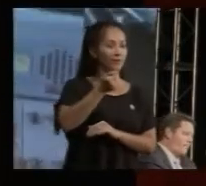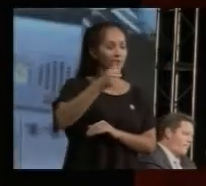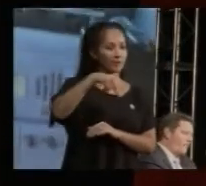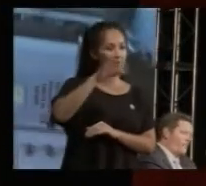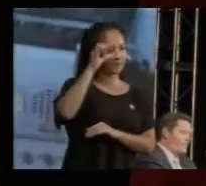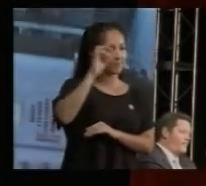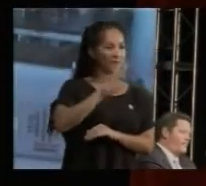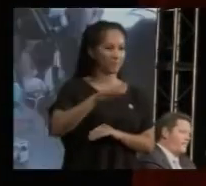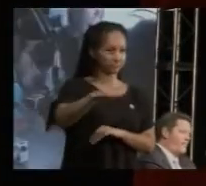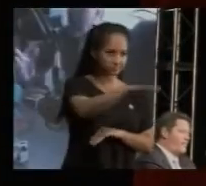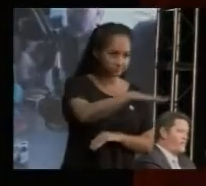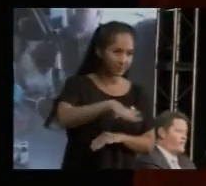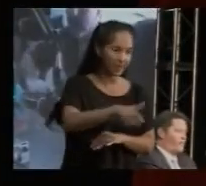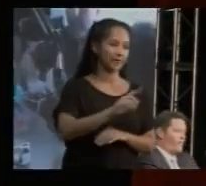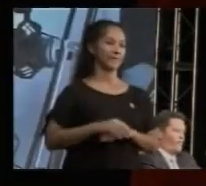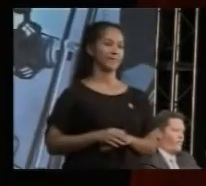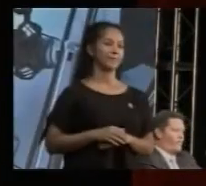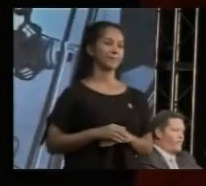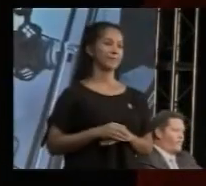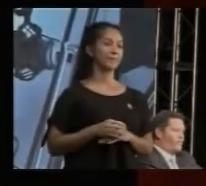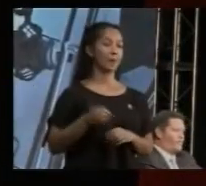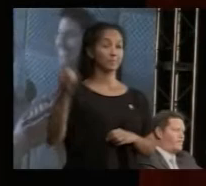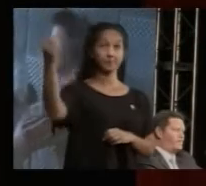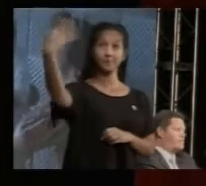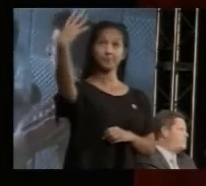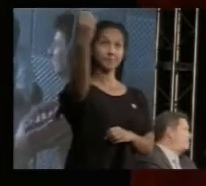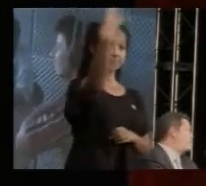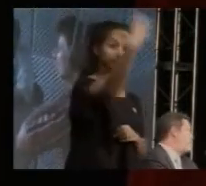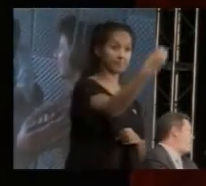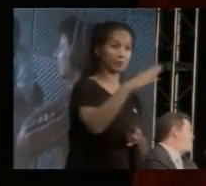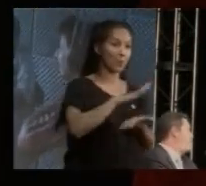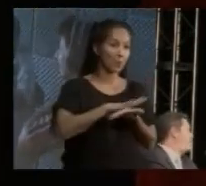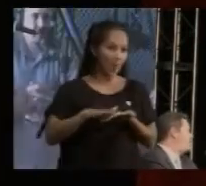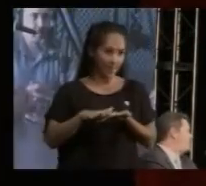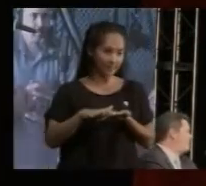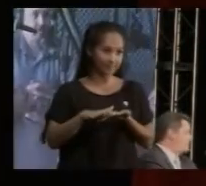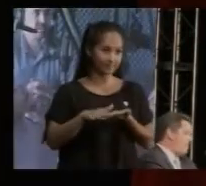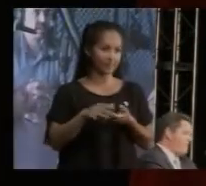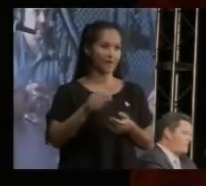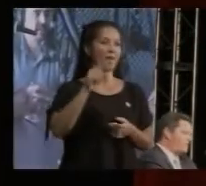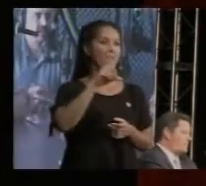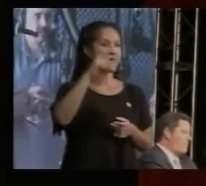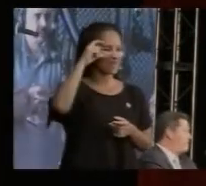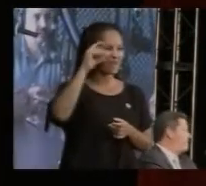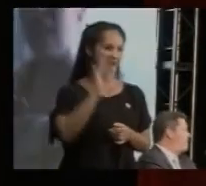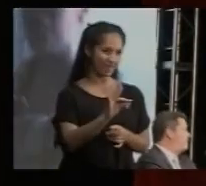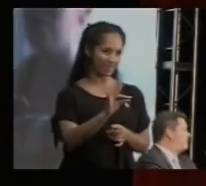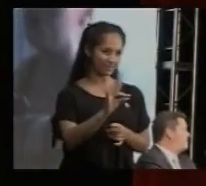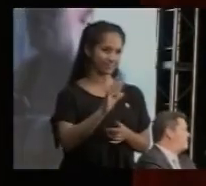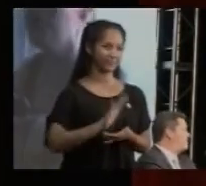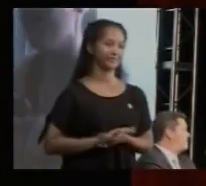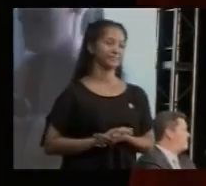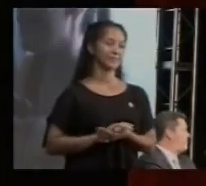de Plaza Alberdi, y colocamos 500 luminarias LED. Esta nueva tecnología LED significa ahorrar